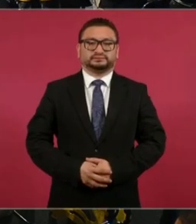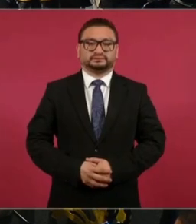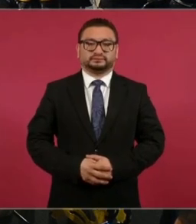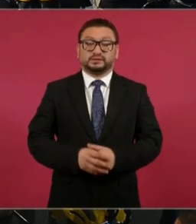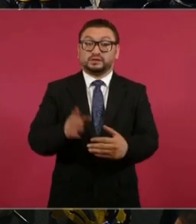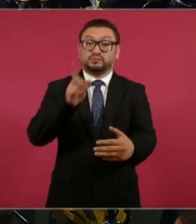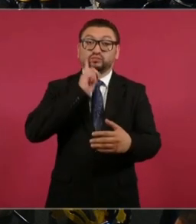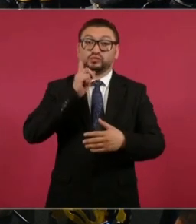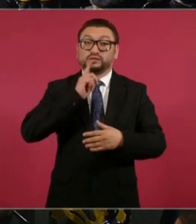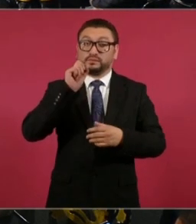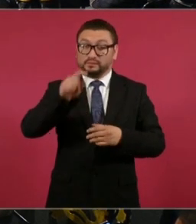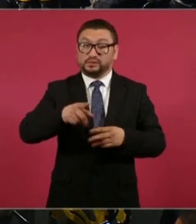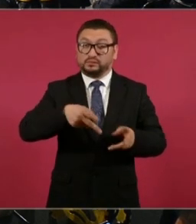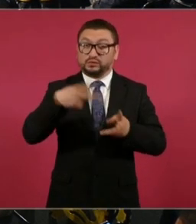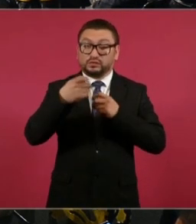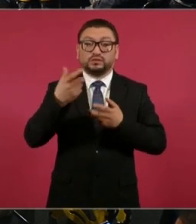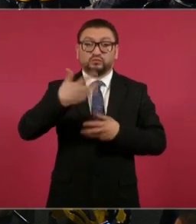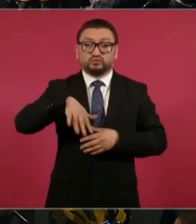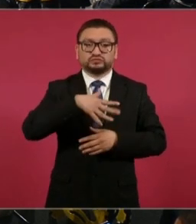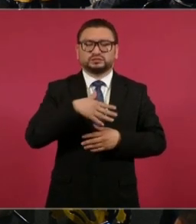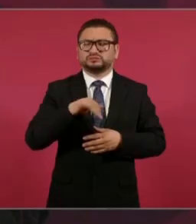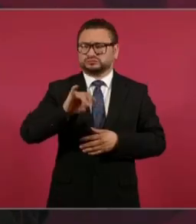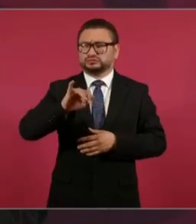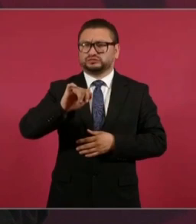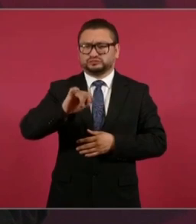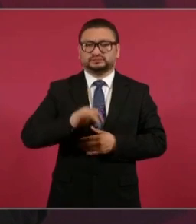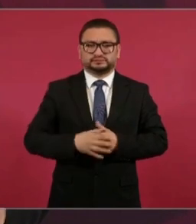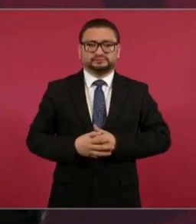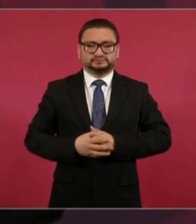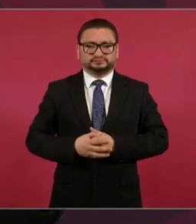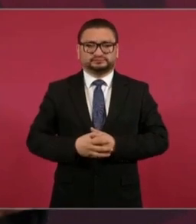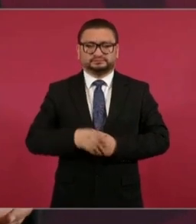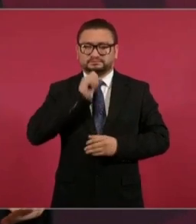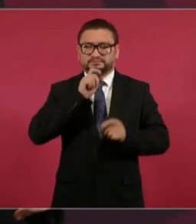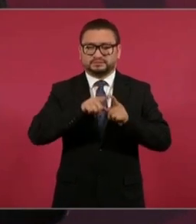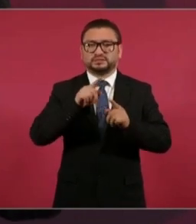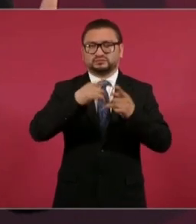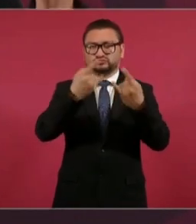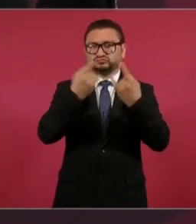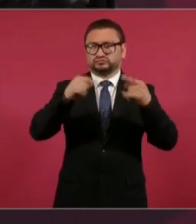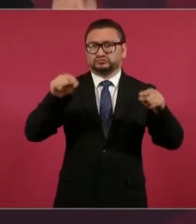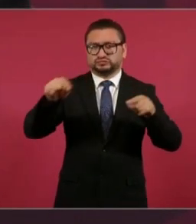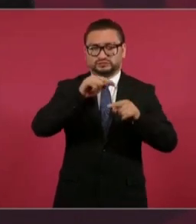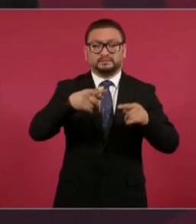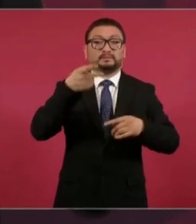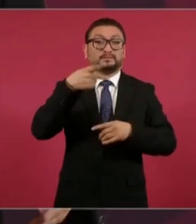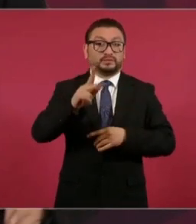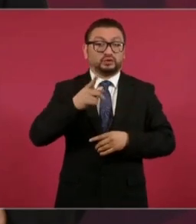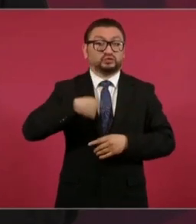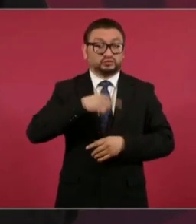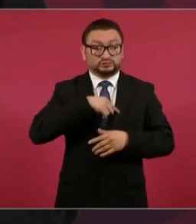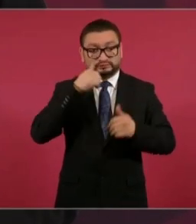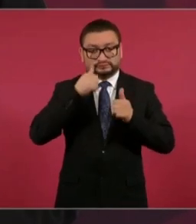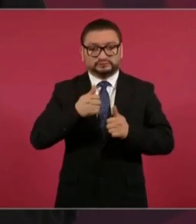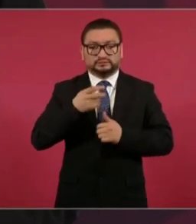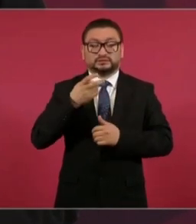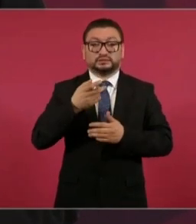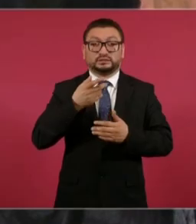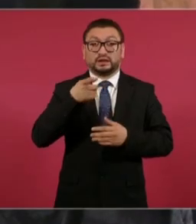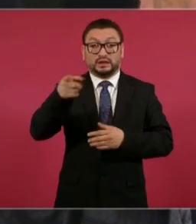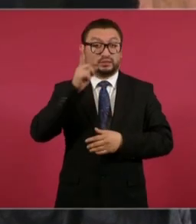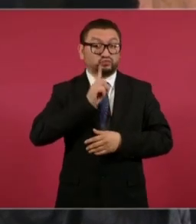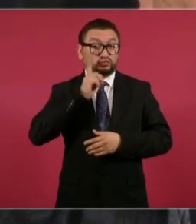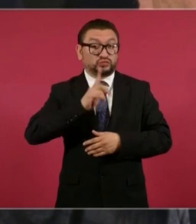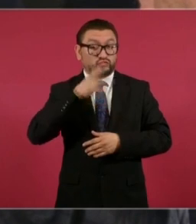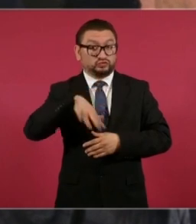desaparecida sí sí sí la están buscando eh siguen habiendo casos pero estamos y ella la están buscando ahora